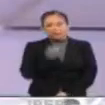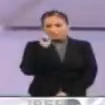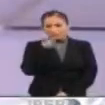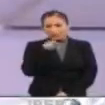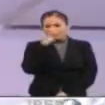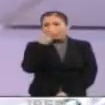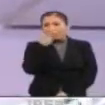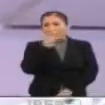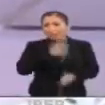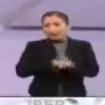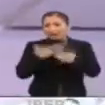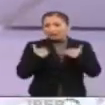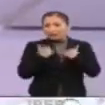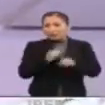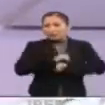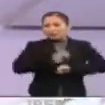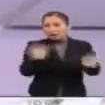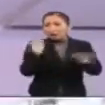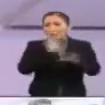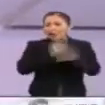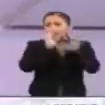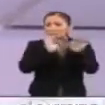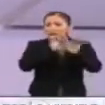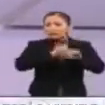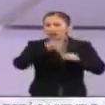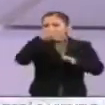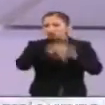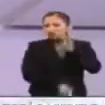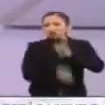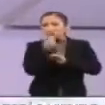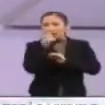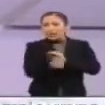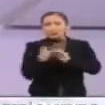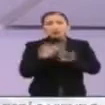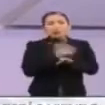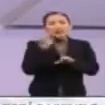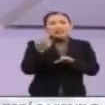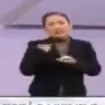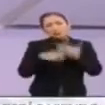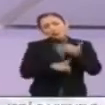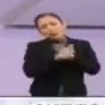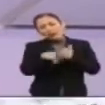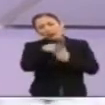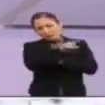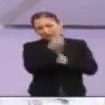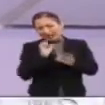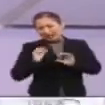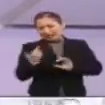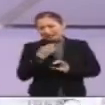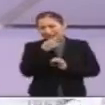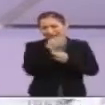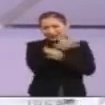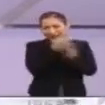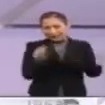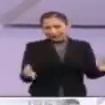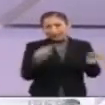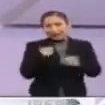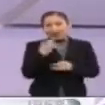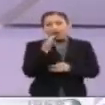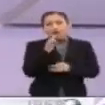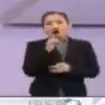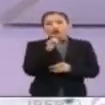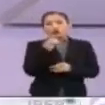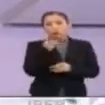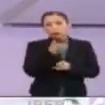Y precisamente para ayudarnos a entender y darnos más detalles sobre las causas y consecuencias de esto que acaba de informar el